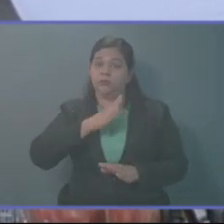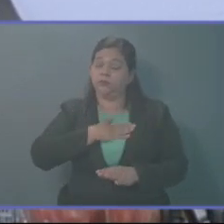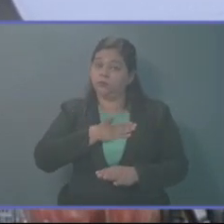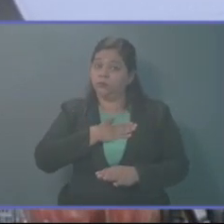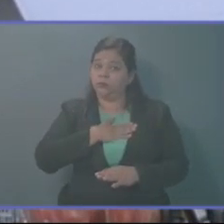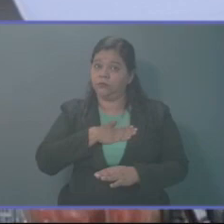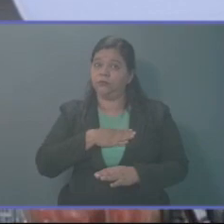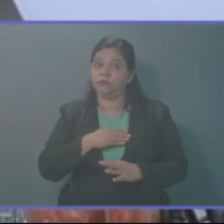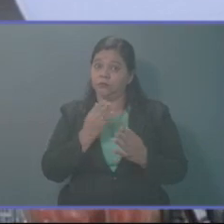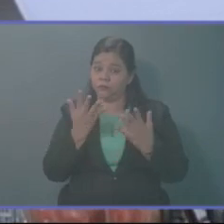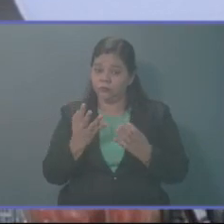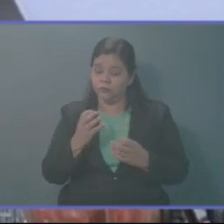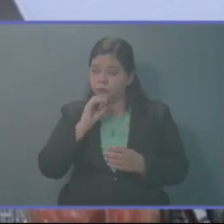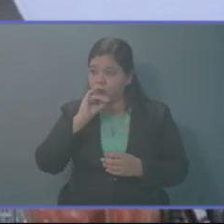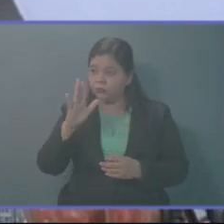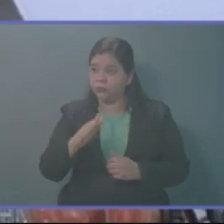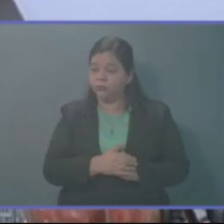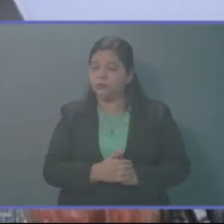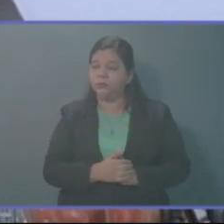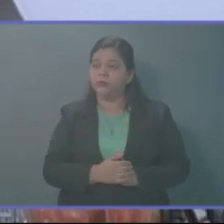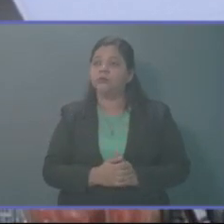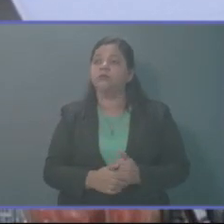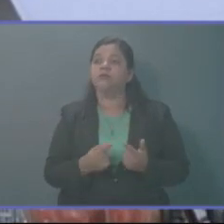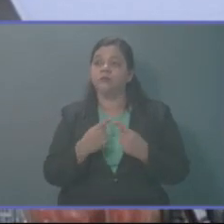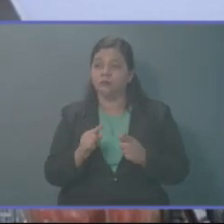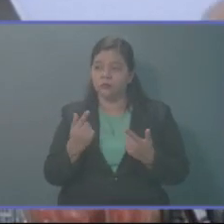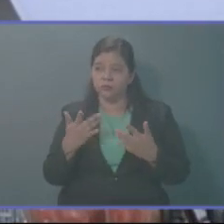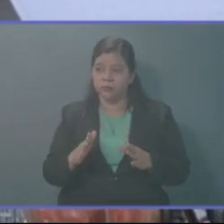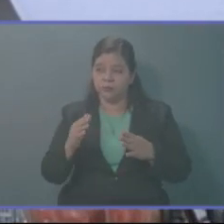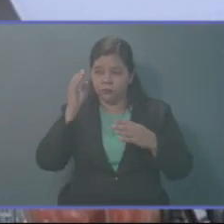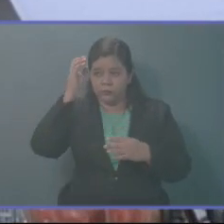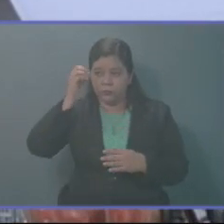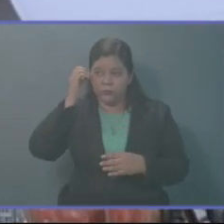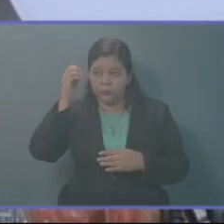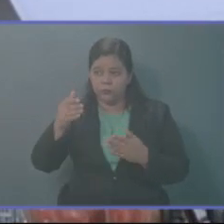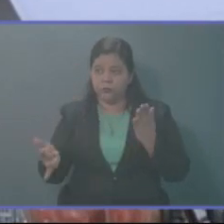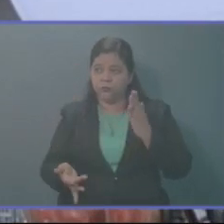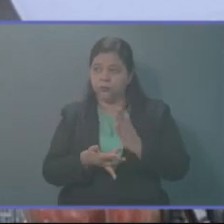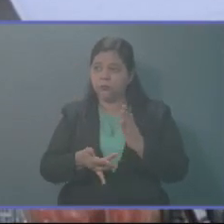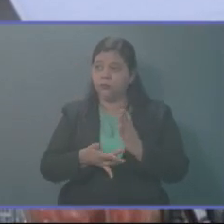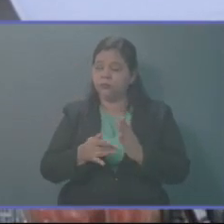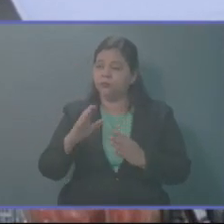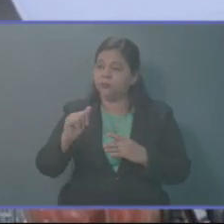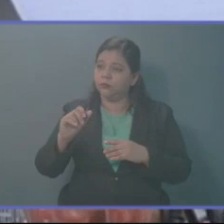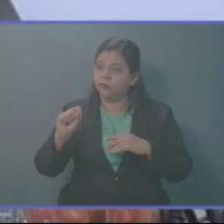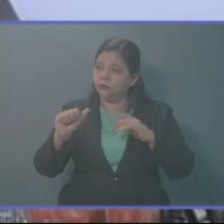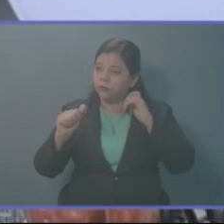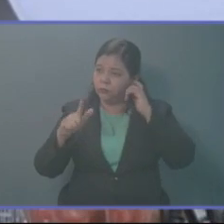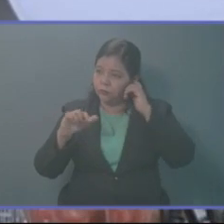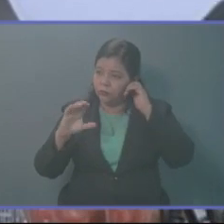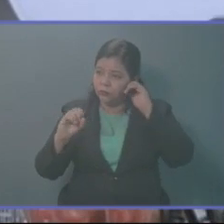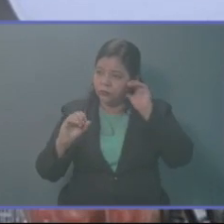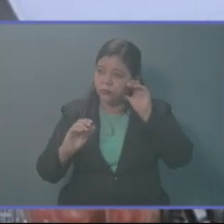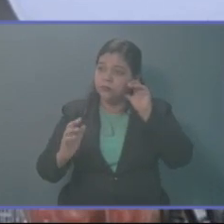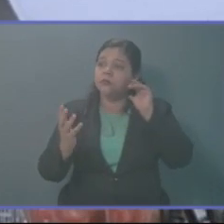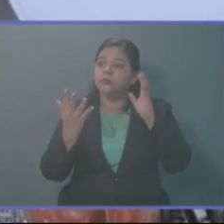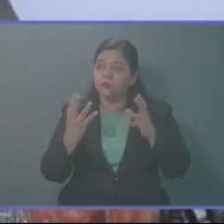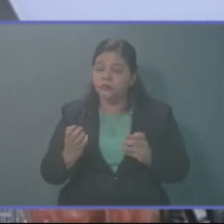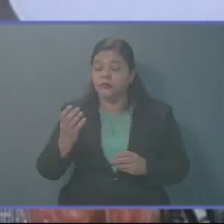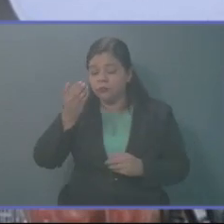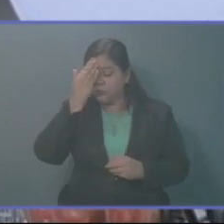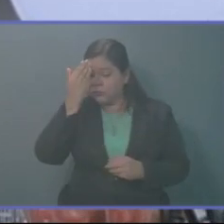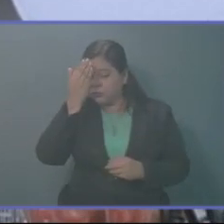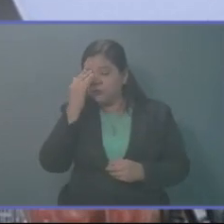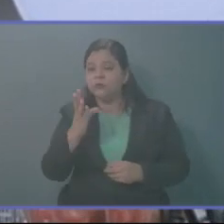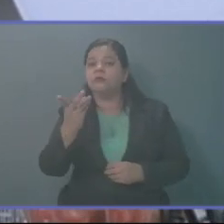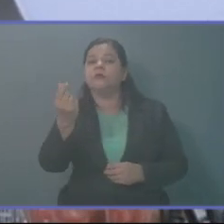también pediría no solamente la opinión técnica de Casalco, sino que conocer de cuánto